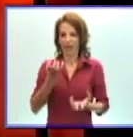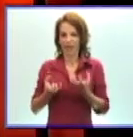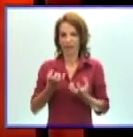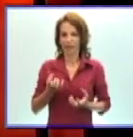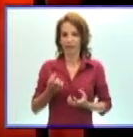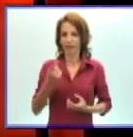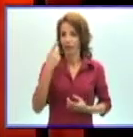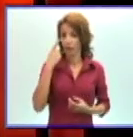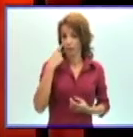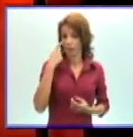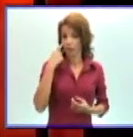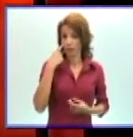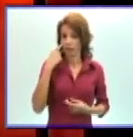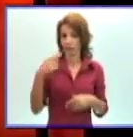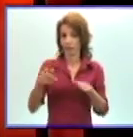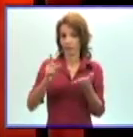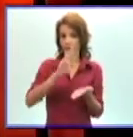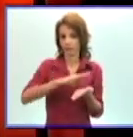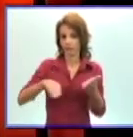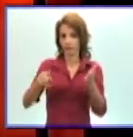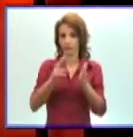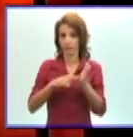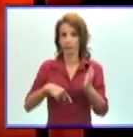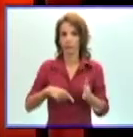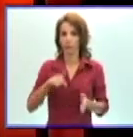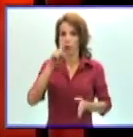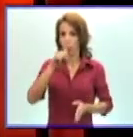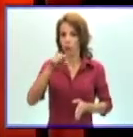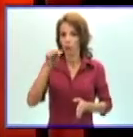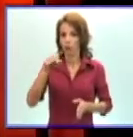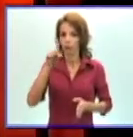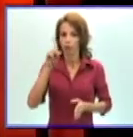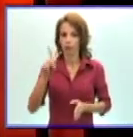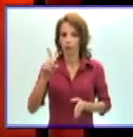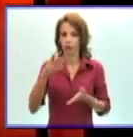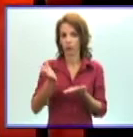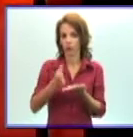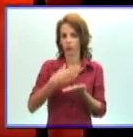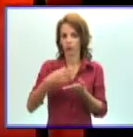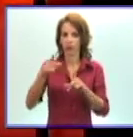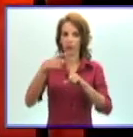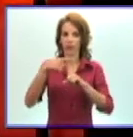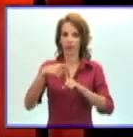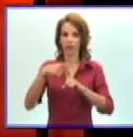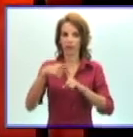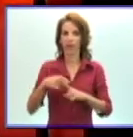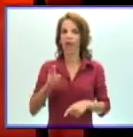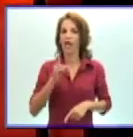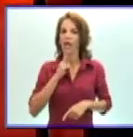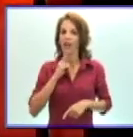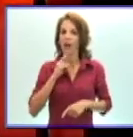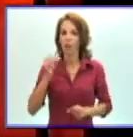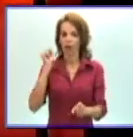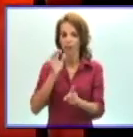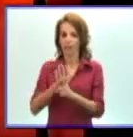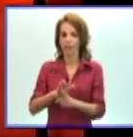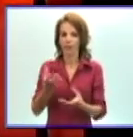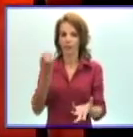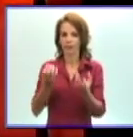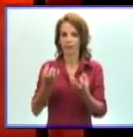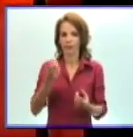tabla 1.1 de su libro de texto, que el agua comienza a hervir a los 100 grados.